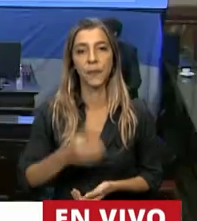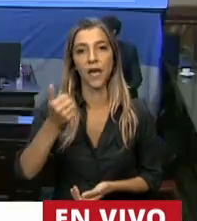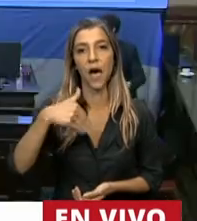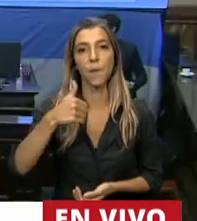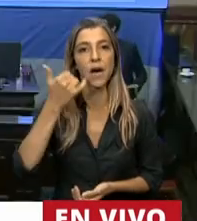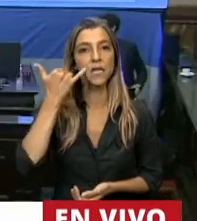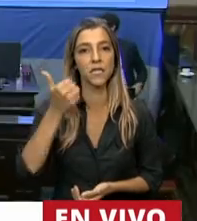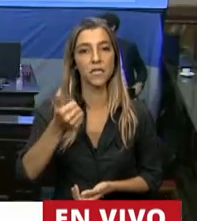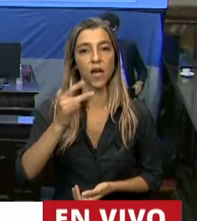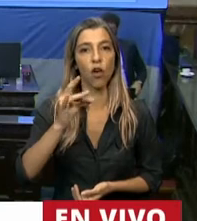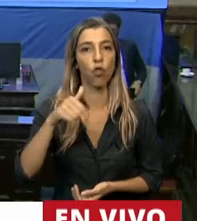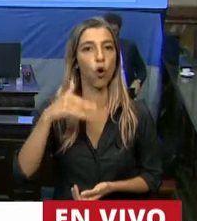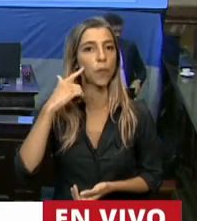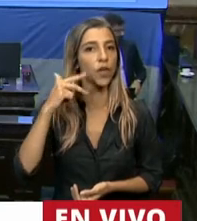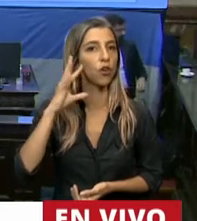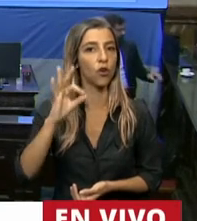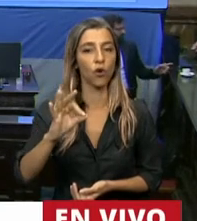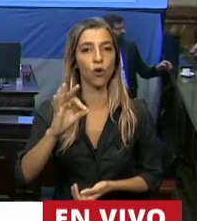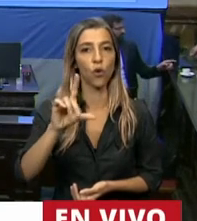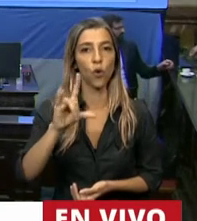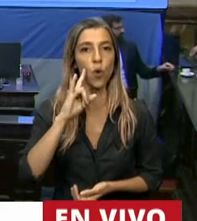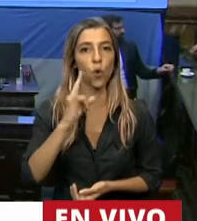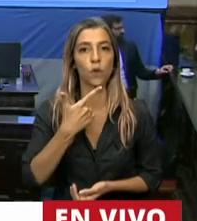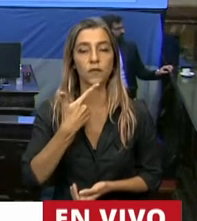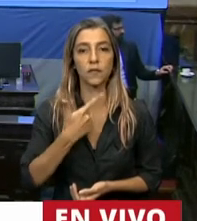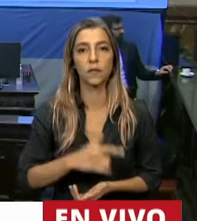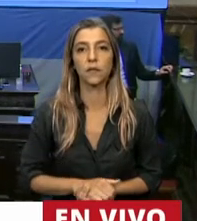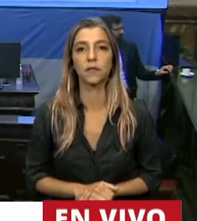Amaya Domingo Luis.